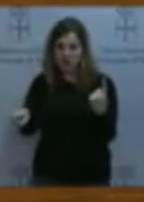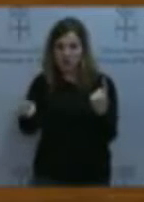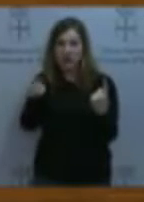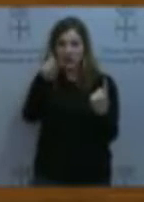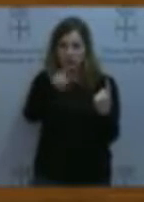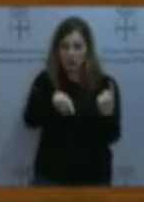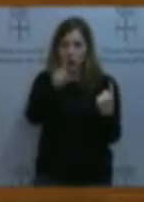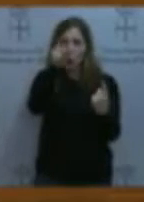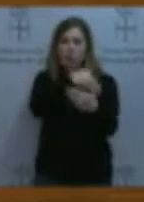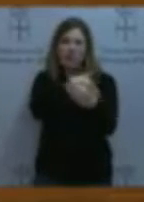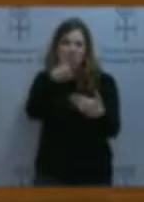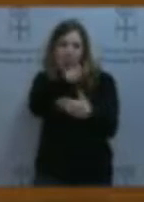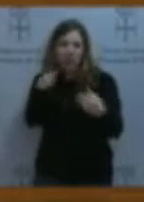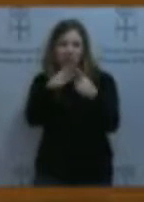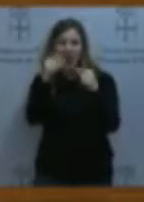60.000 toneladas.